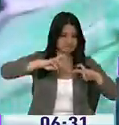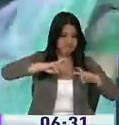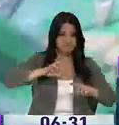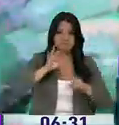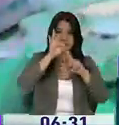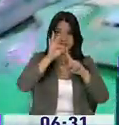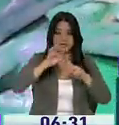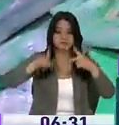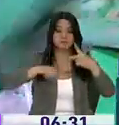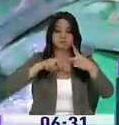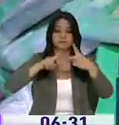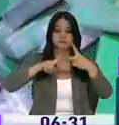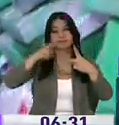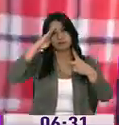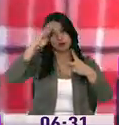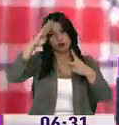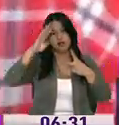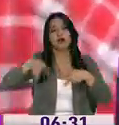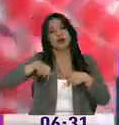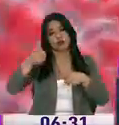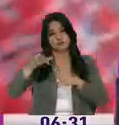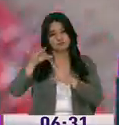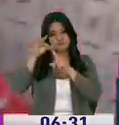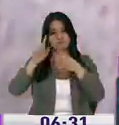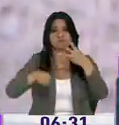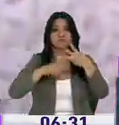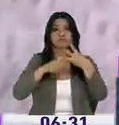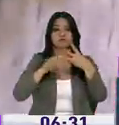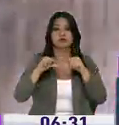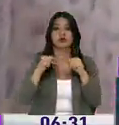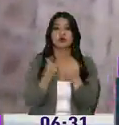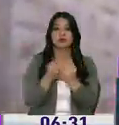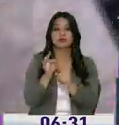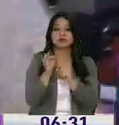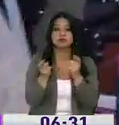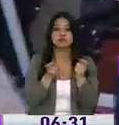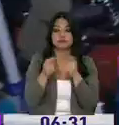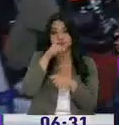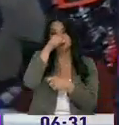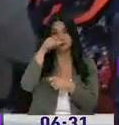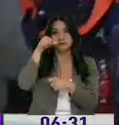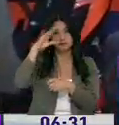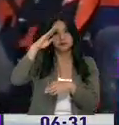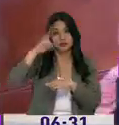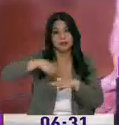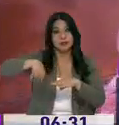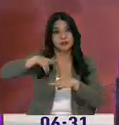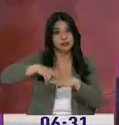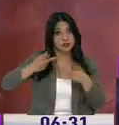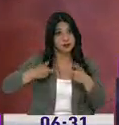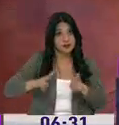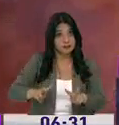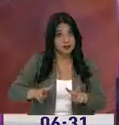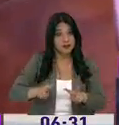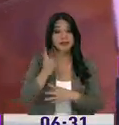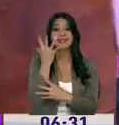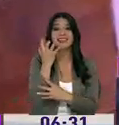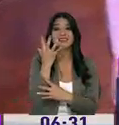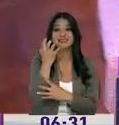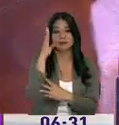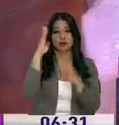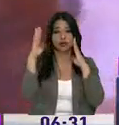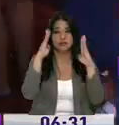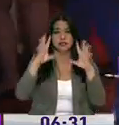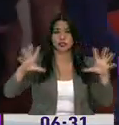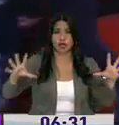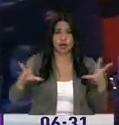de Operaciones Especiales y el Grupo Especial Antinarcóticos de la Policía Nacional, con 15 uniformados, se halló